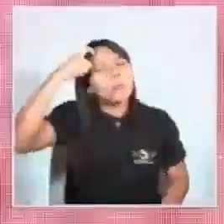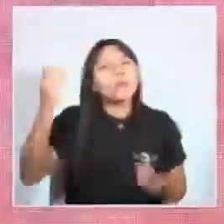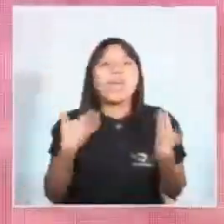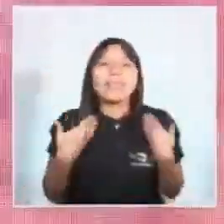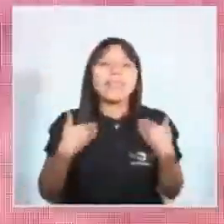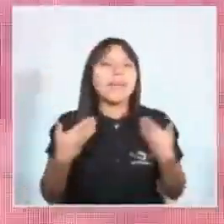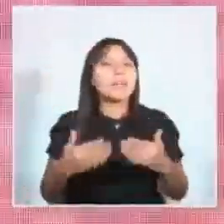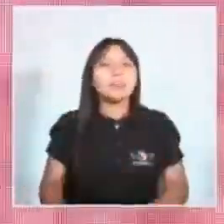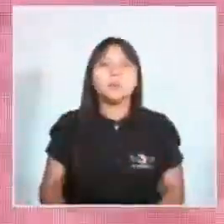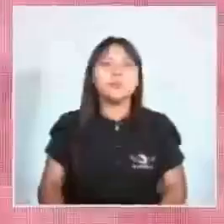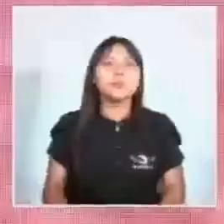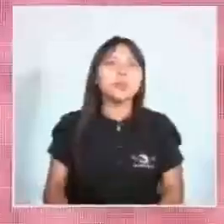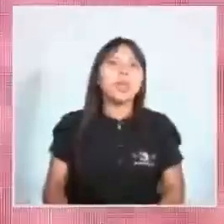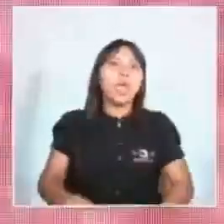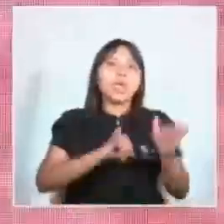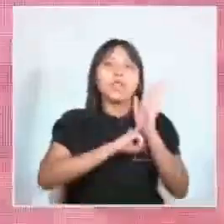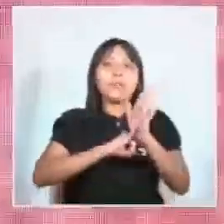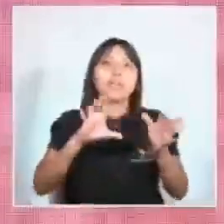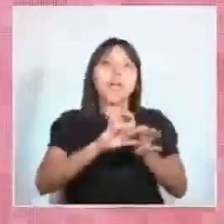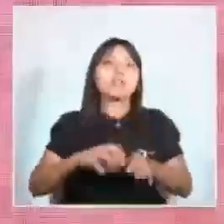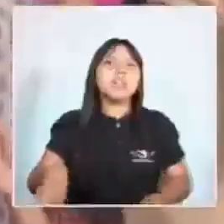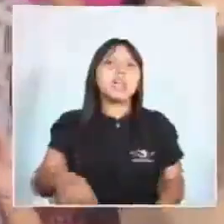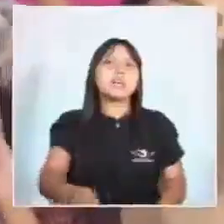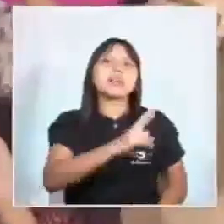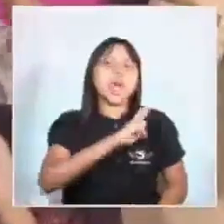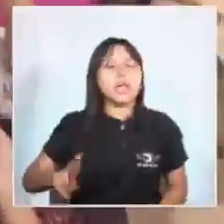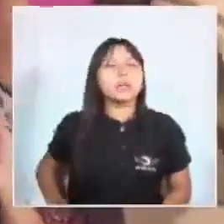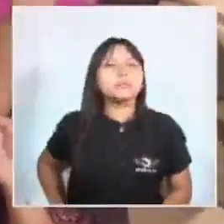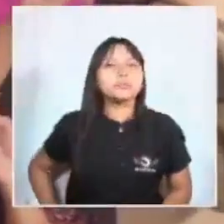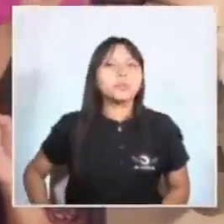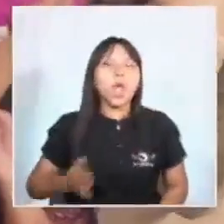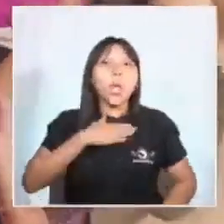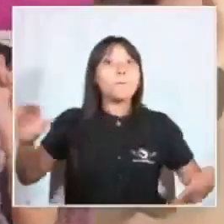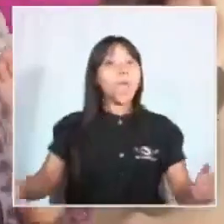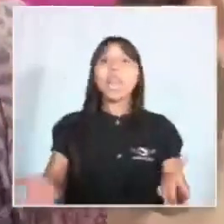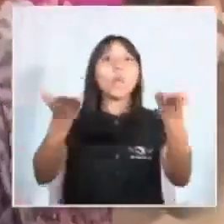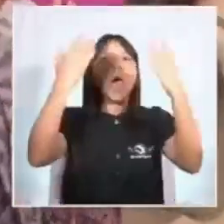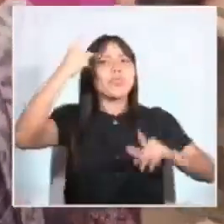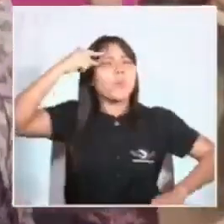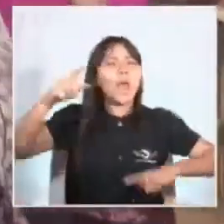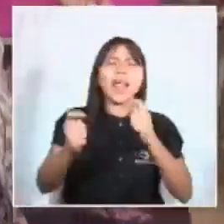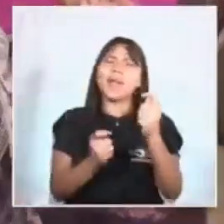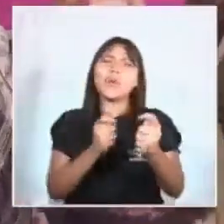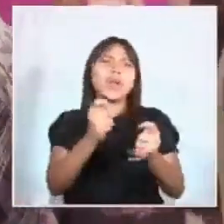tengo identidad de realeza. Me levanto para